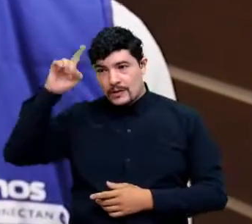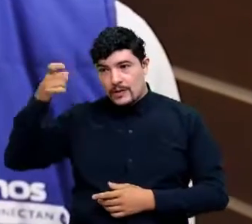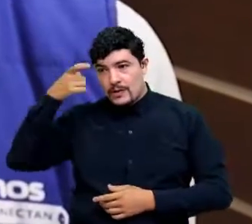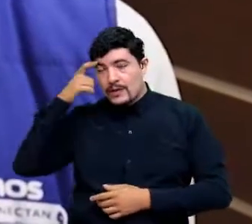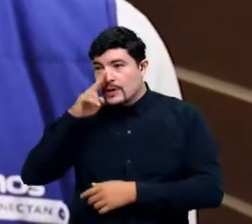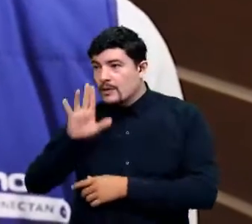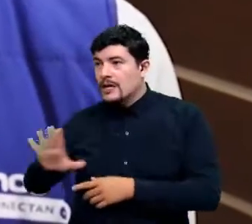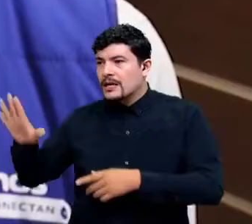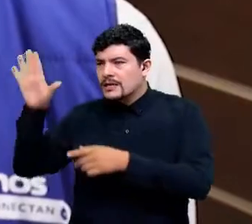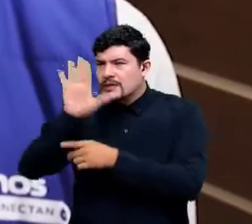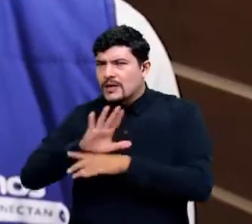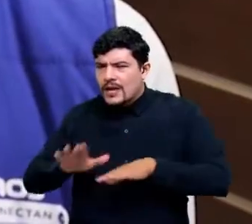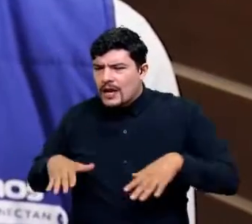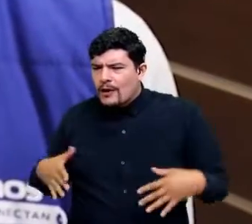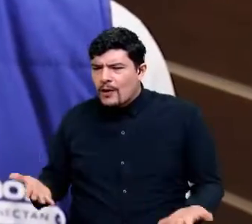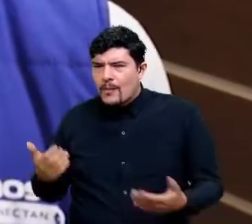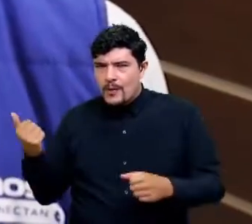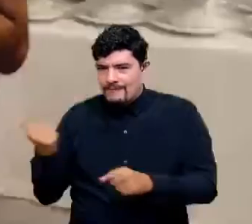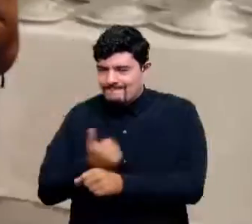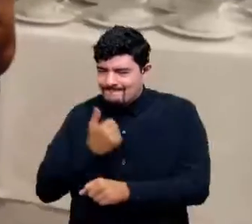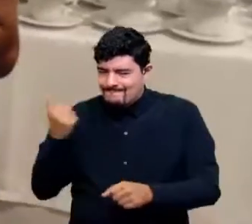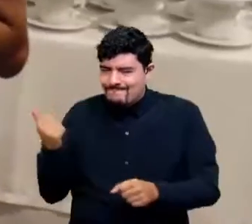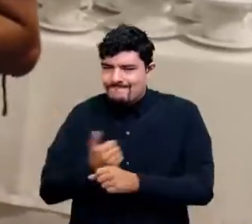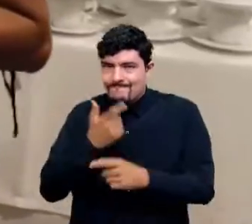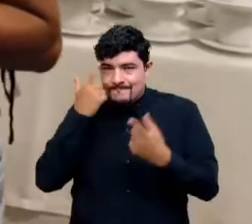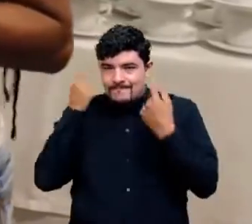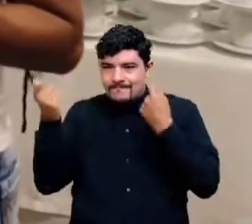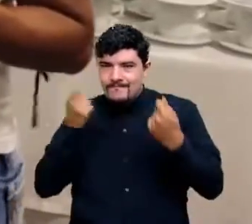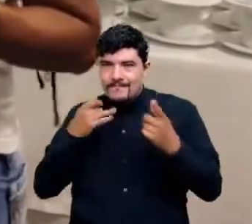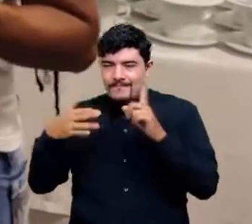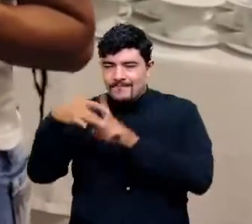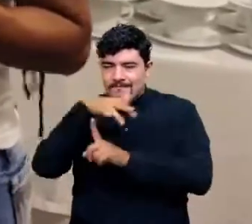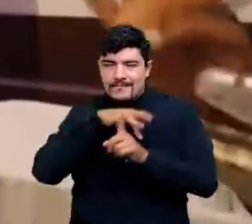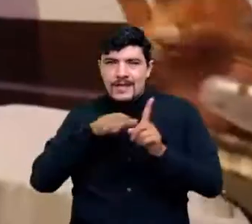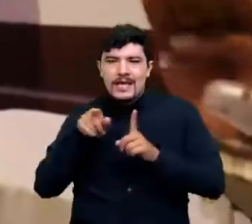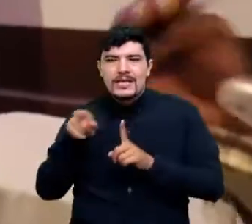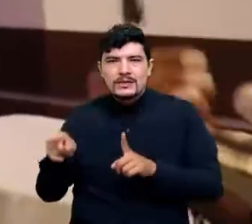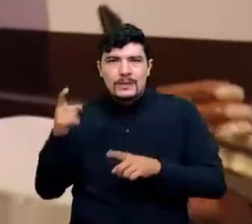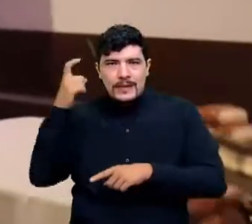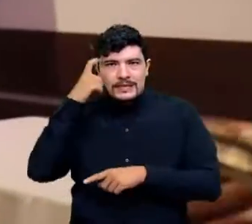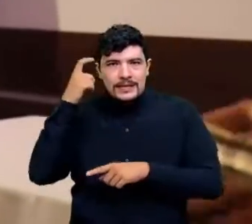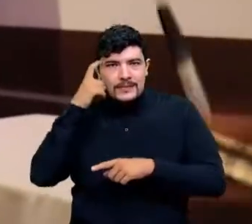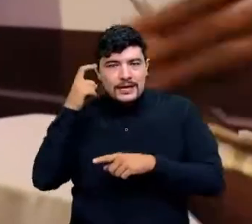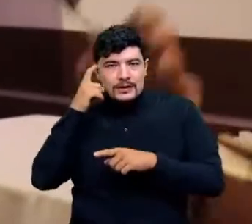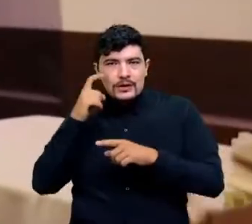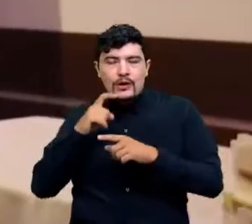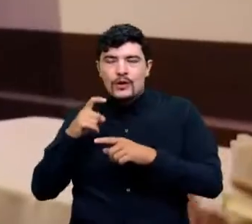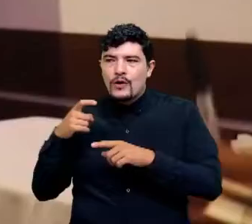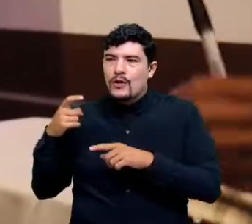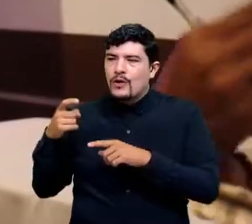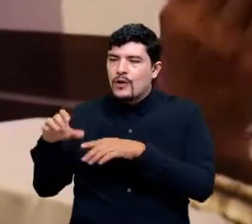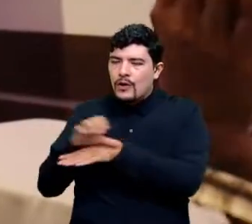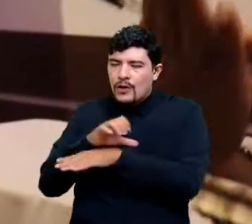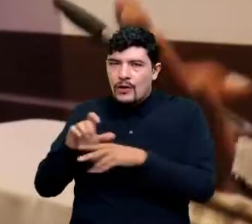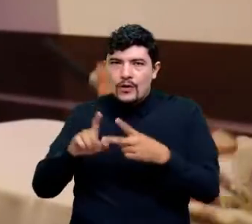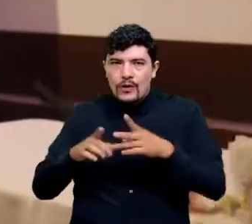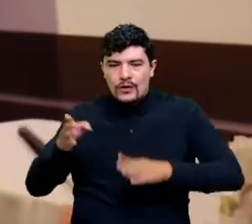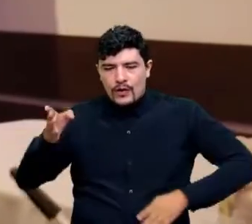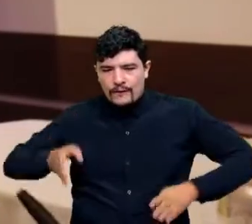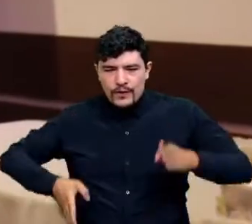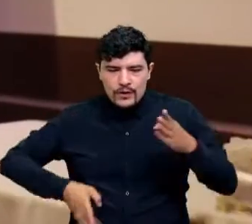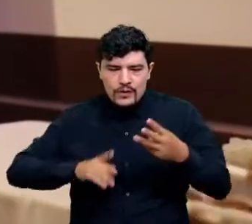podemos trabajar en distintas áreas de cómo pensamiento computacional robótica